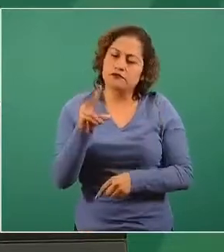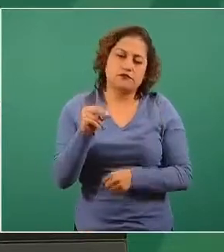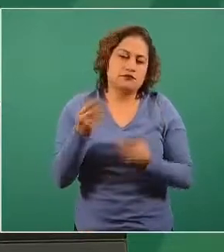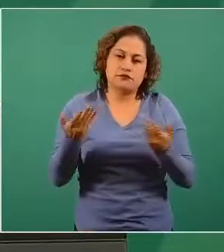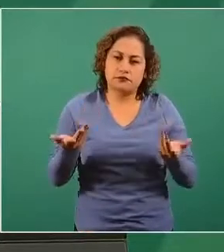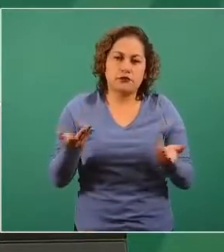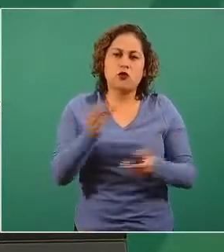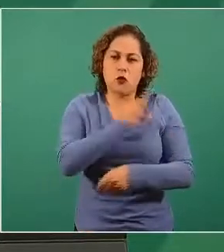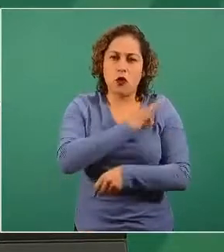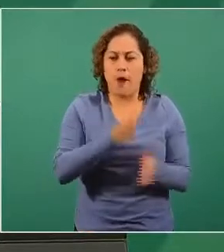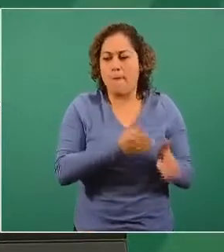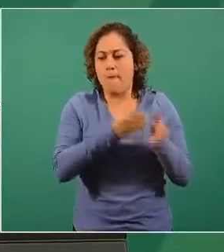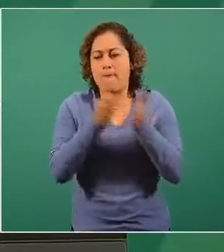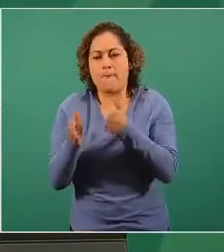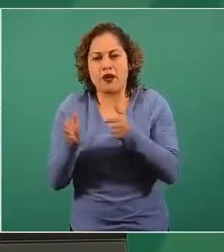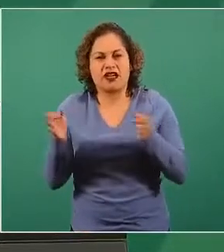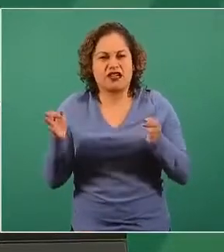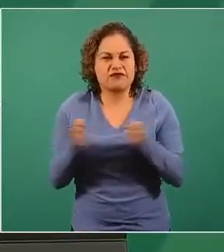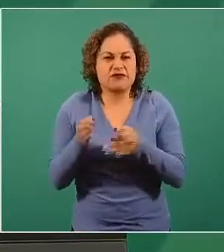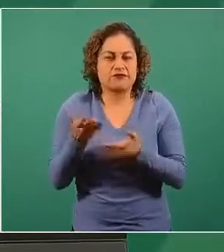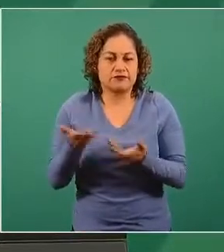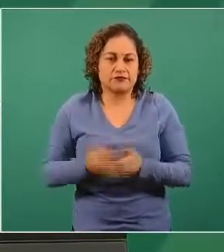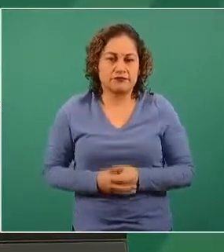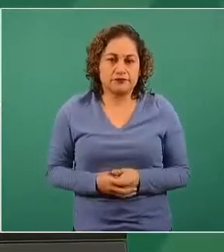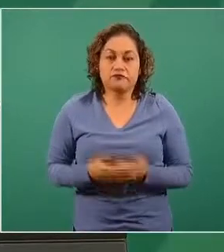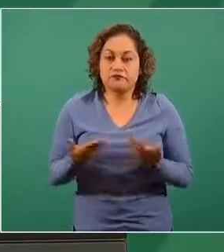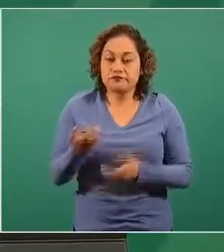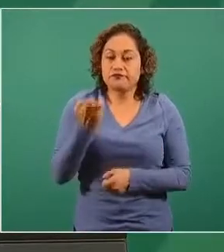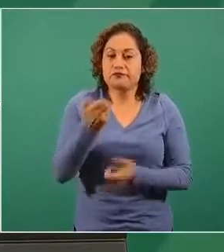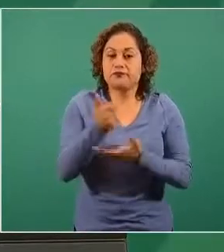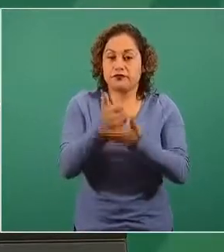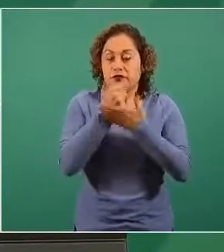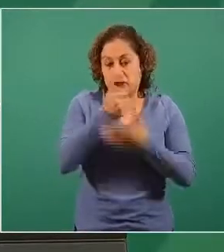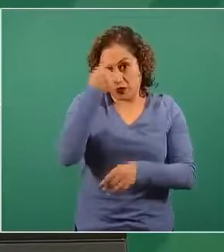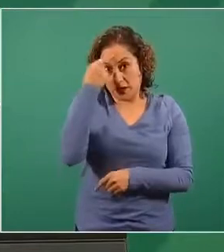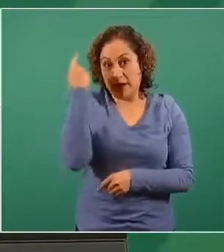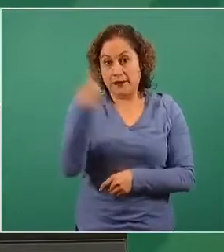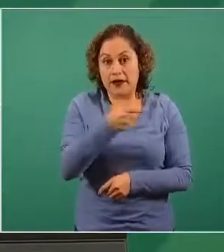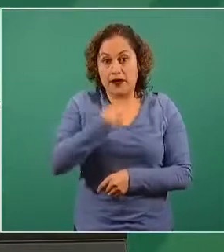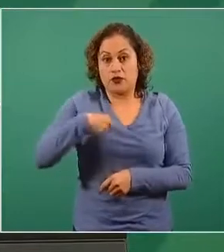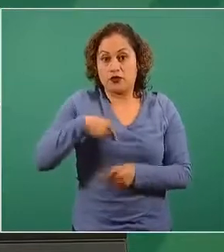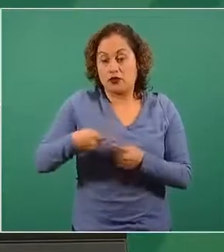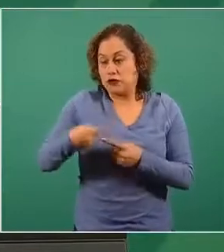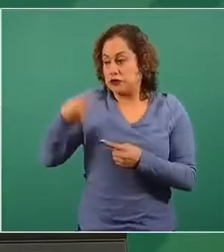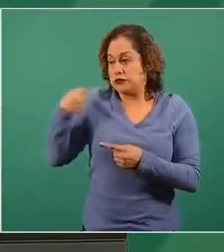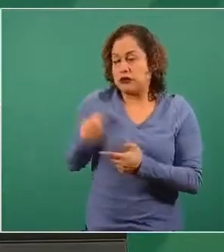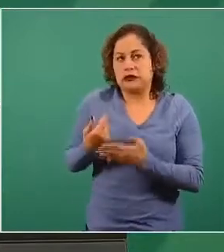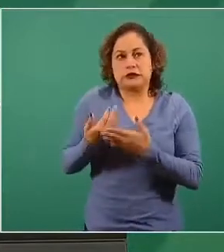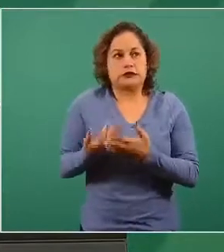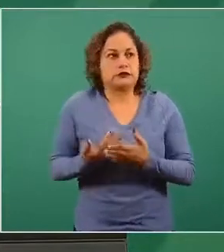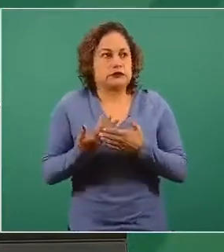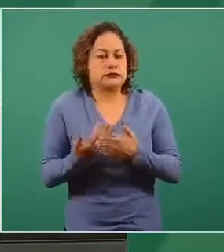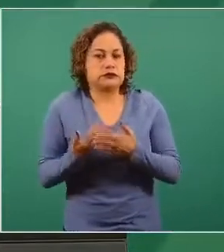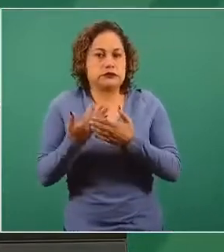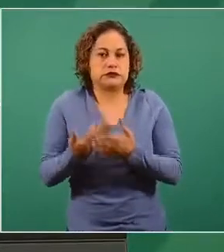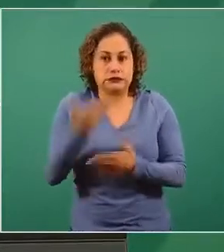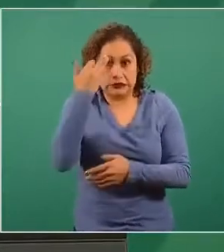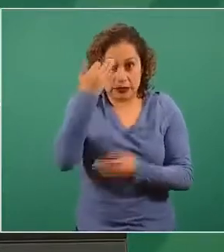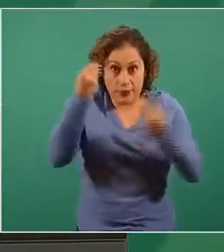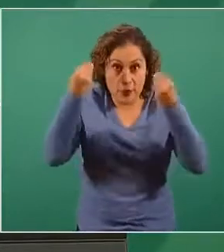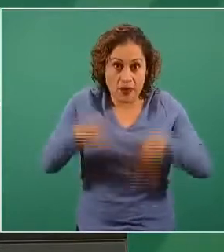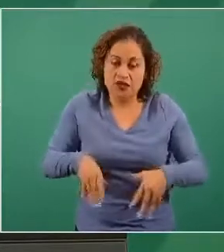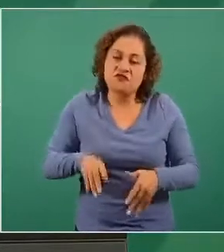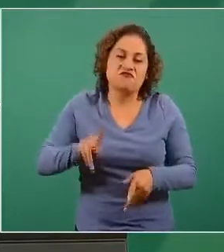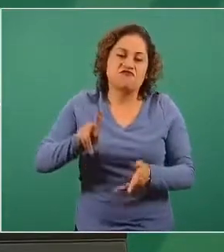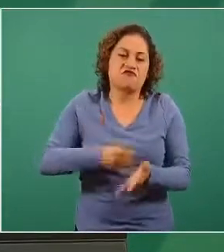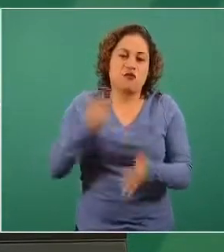tener la oportunidad de recuperar este tiempo perdido. Al final de cuentas, el tiempo perdido se recupera